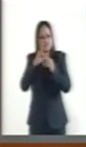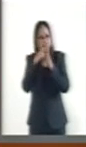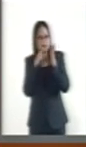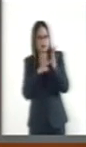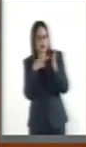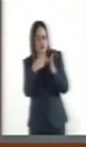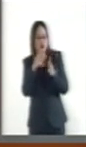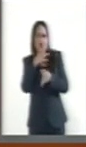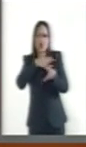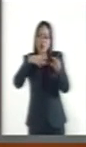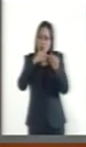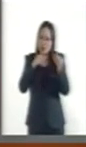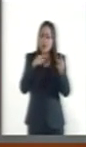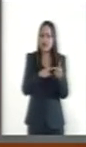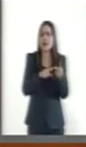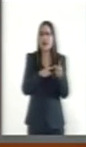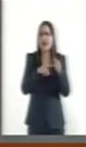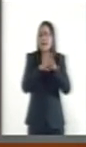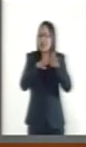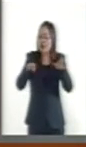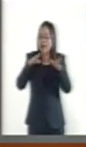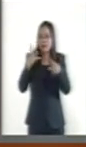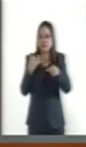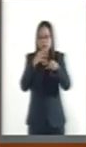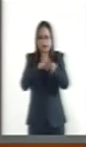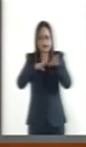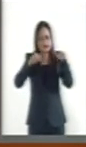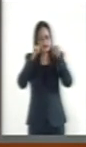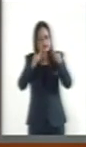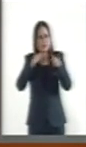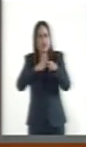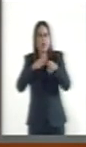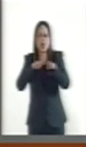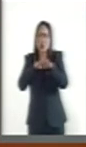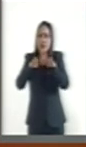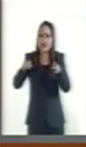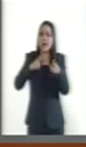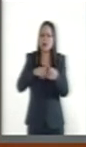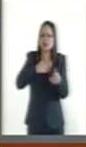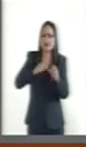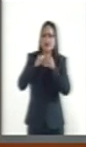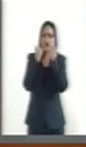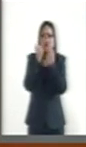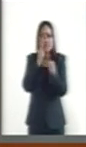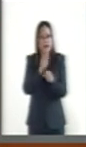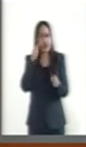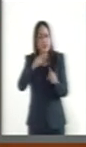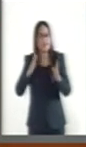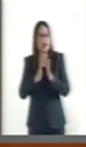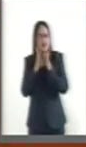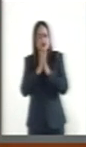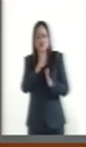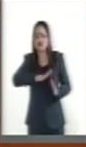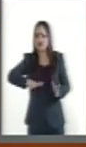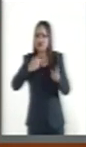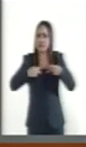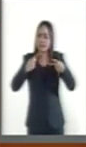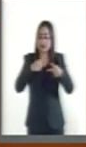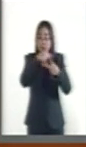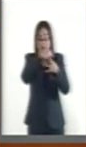de sostenibilidad, democracia, inclusión, equidad, justicia social y participación